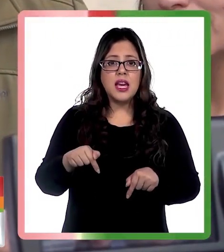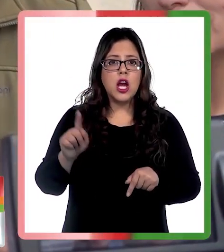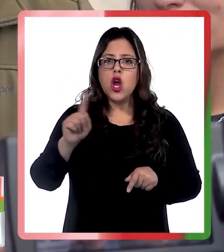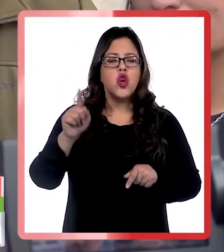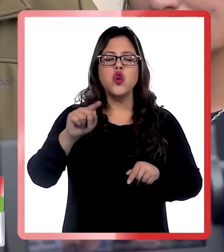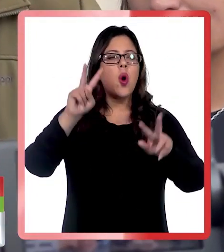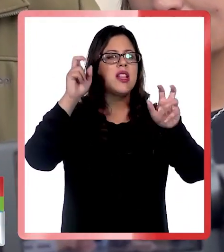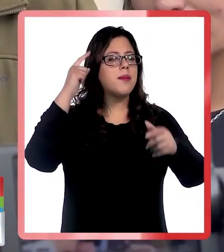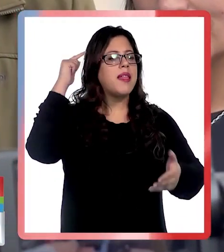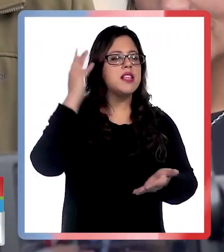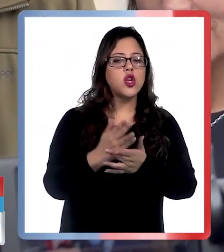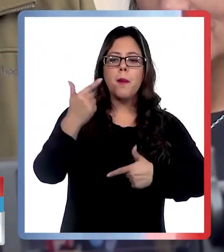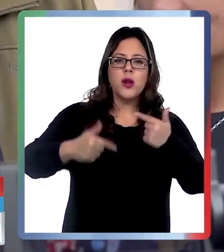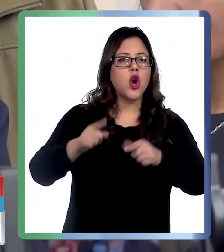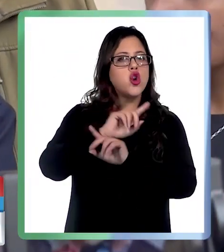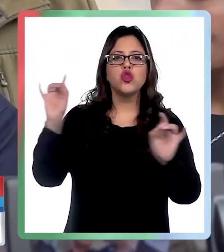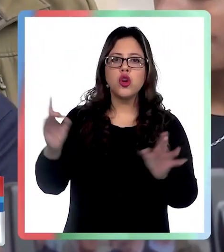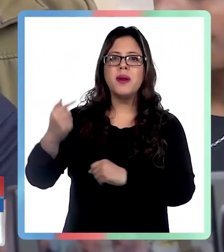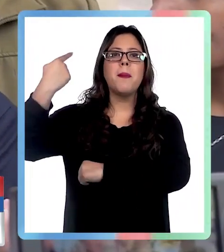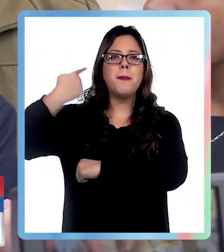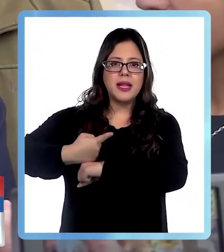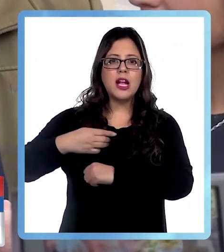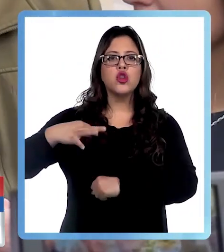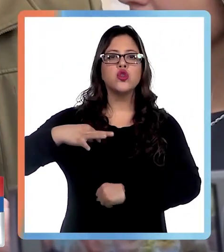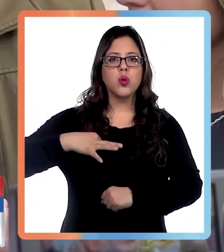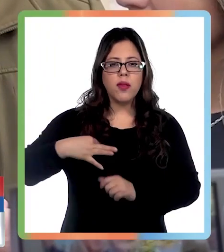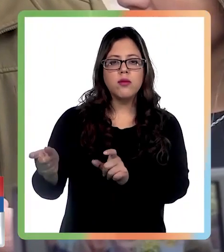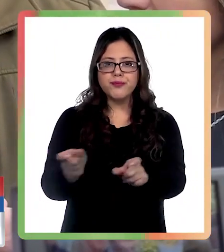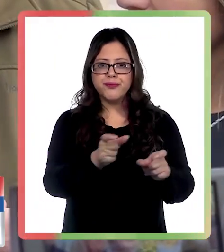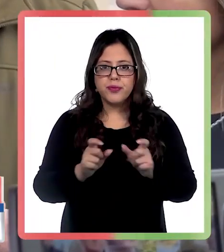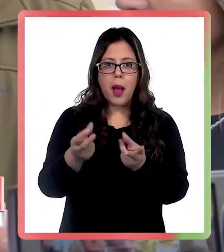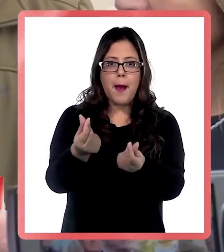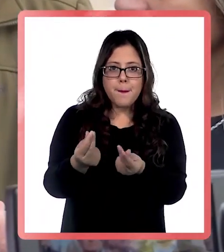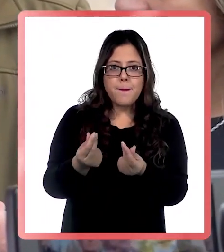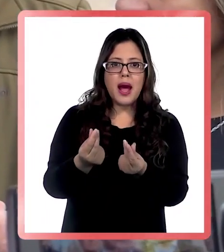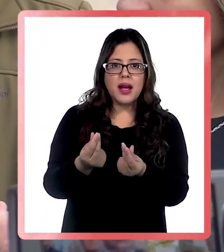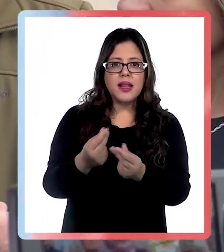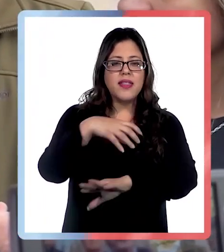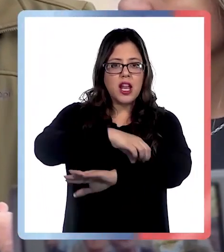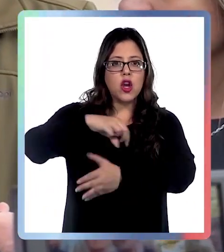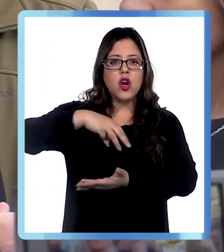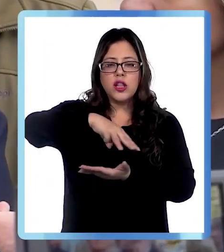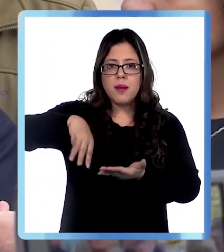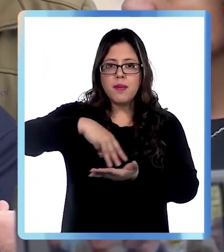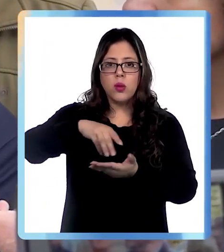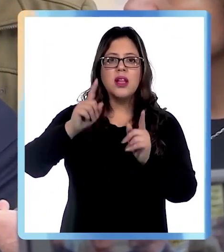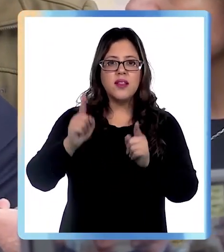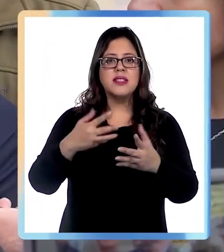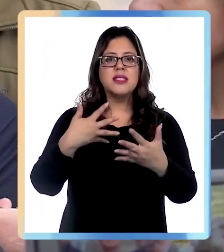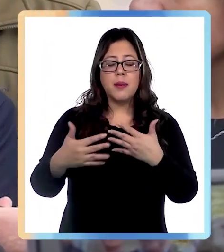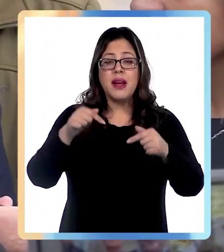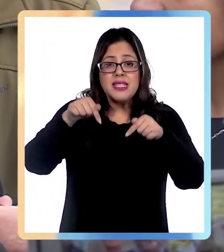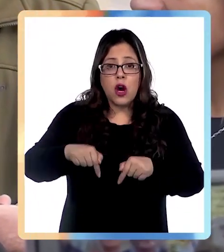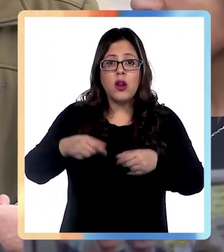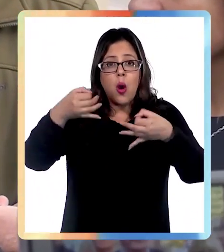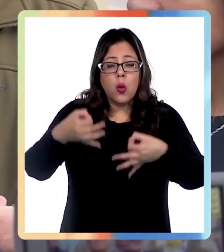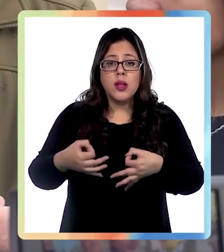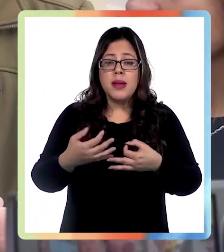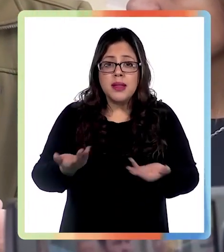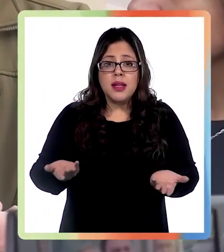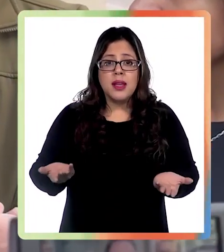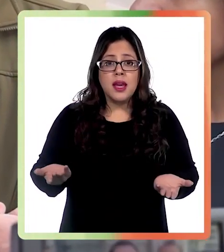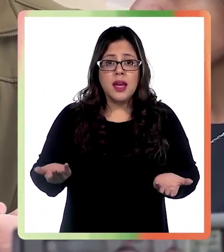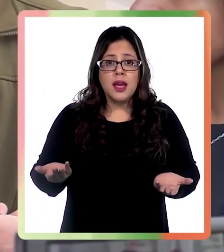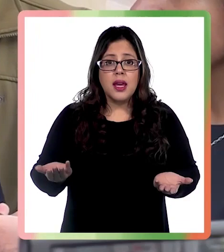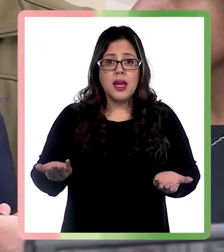afinidades políticas acá estamos por un mandato ciudadano de velar que los recursos de la región del Mau se ocupen de una buena manera y lo que está ocurriendo a